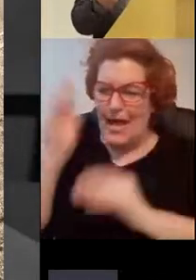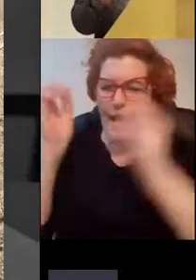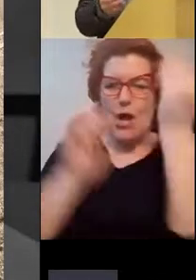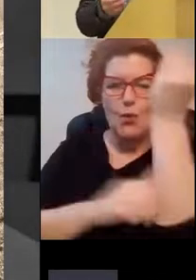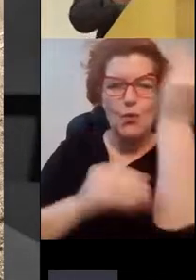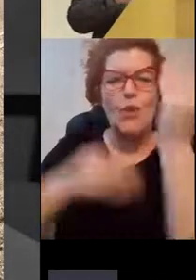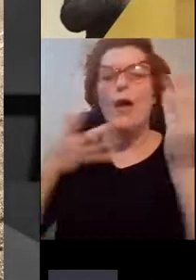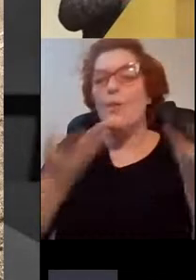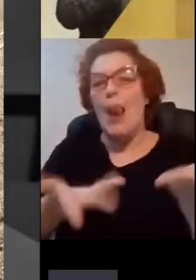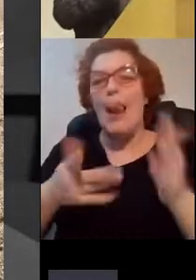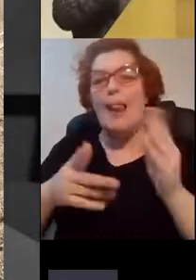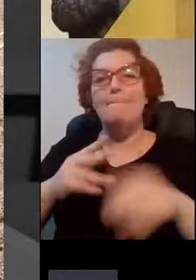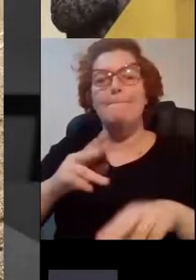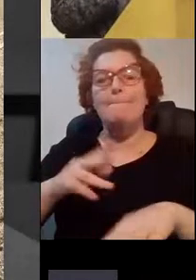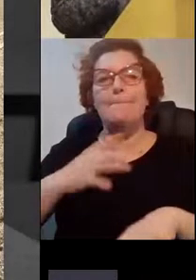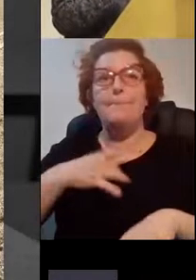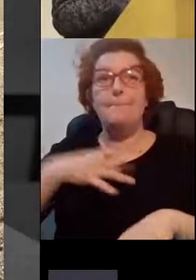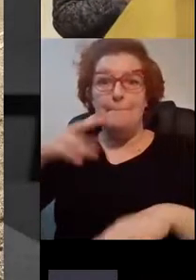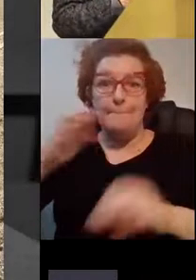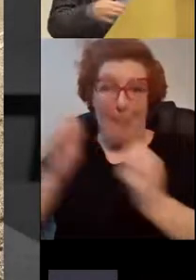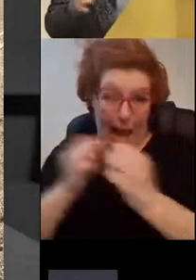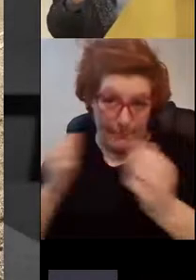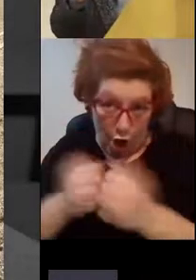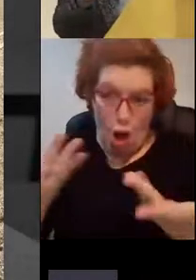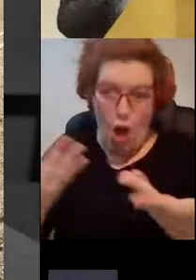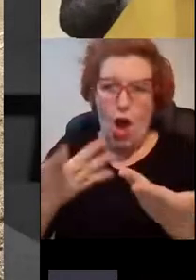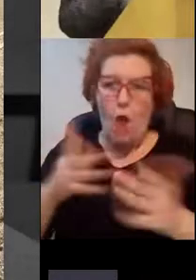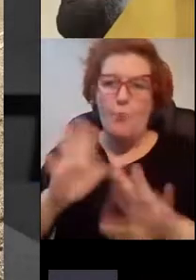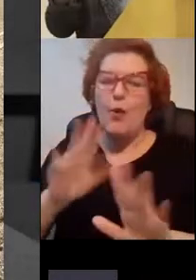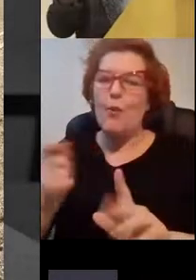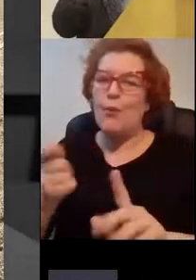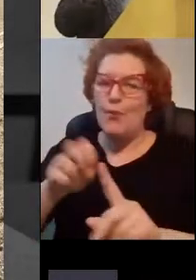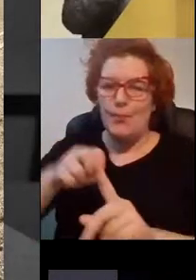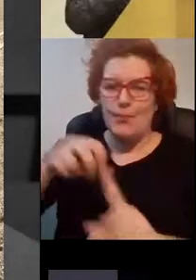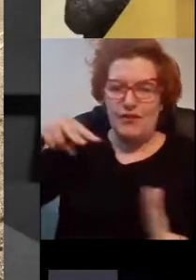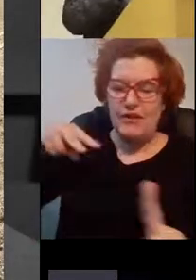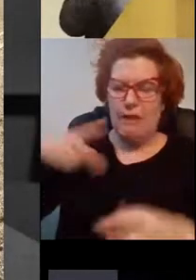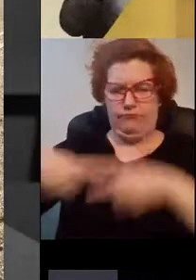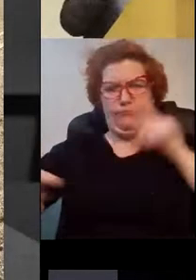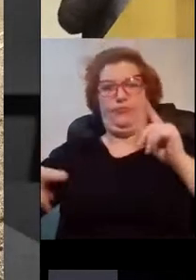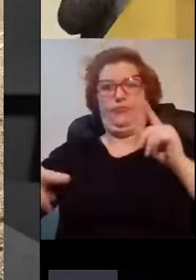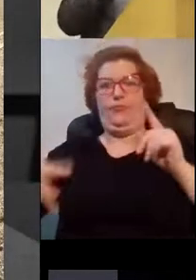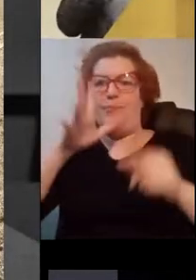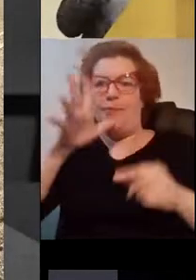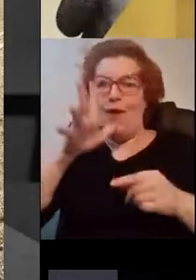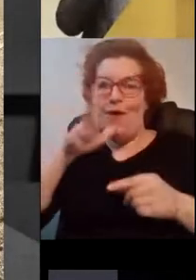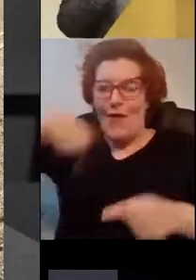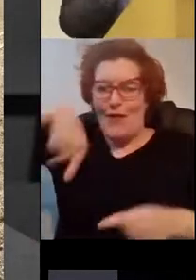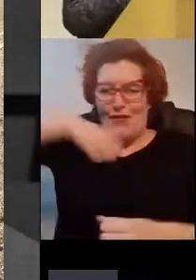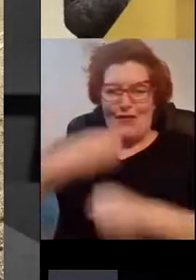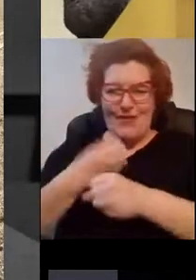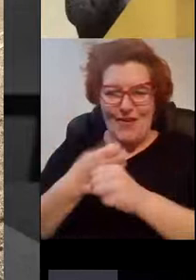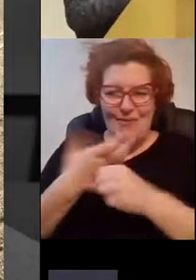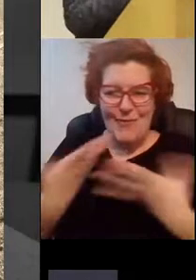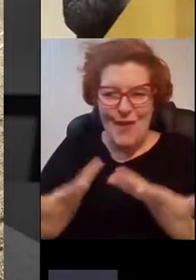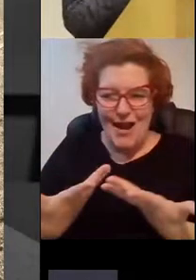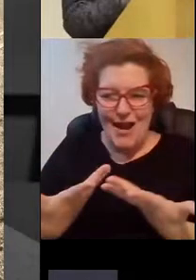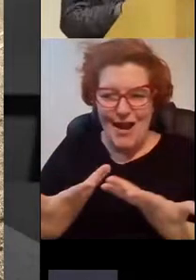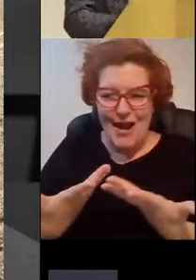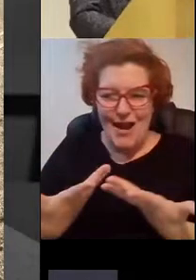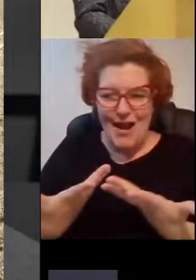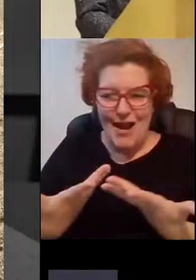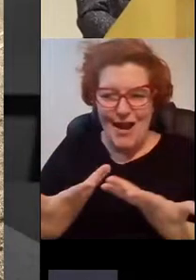mármol, pero visto desde un punto de vista muy diferente, ya que lo que trabajamos fue con